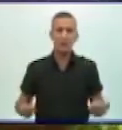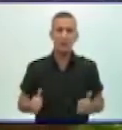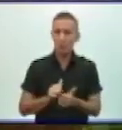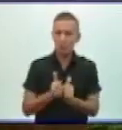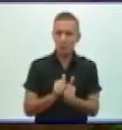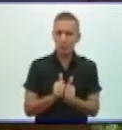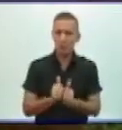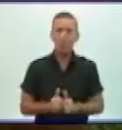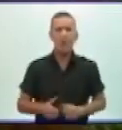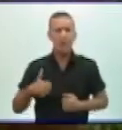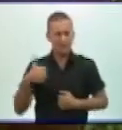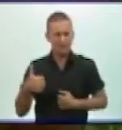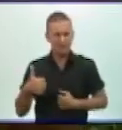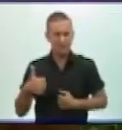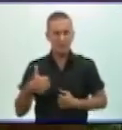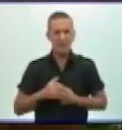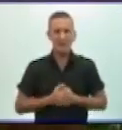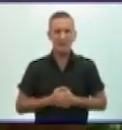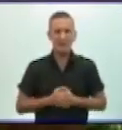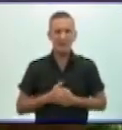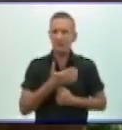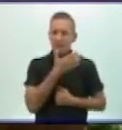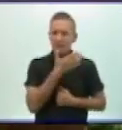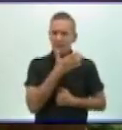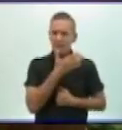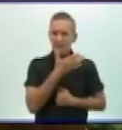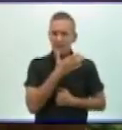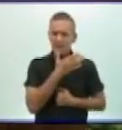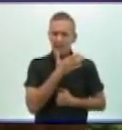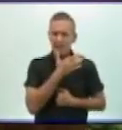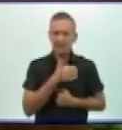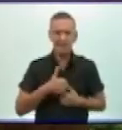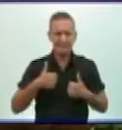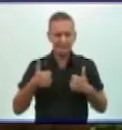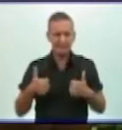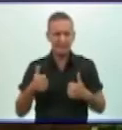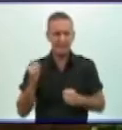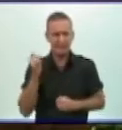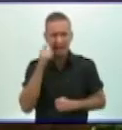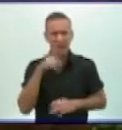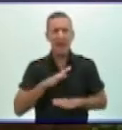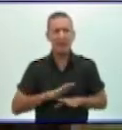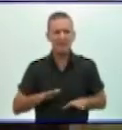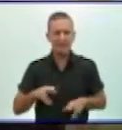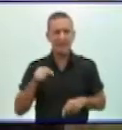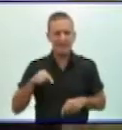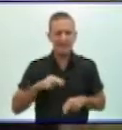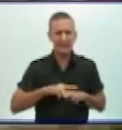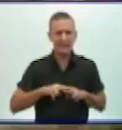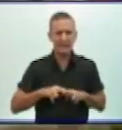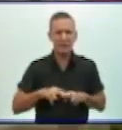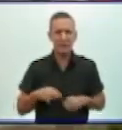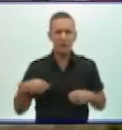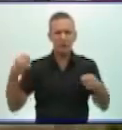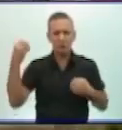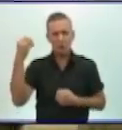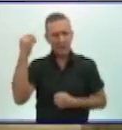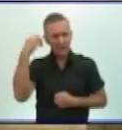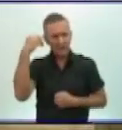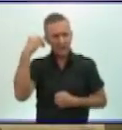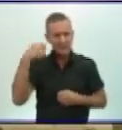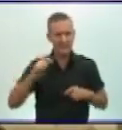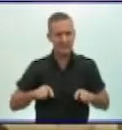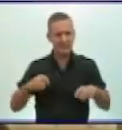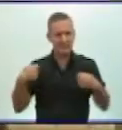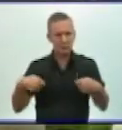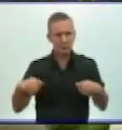Muy bien, muchachos, muy bien. Me parece muy coherente el final que le han dado a esta historia que han propuesto, sobre el sentido del deber. Ahora,